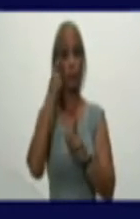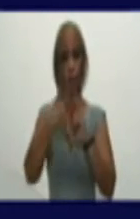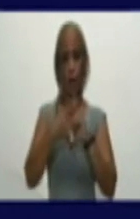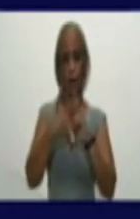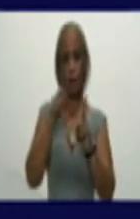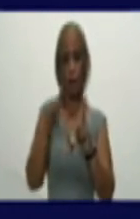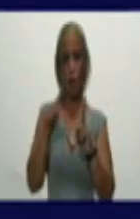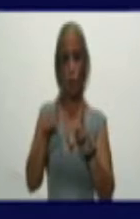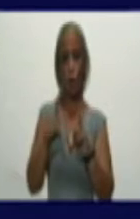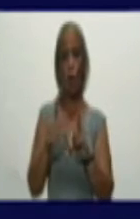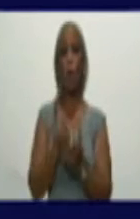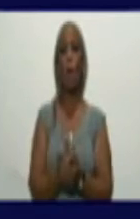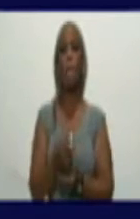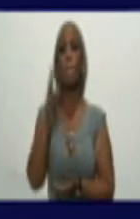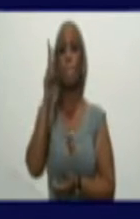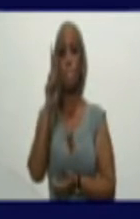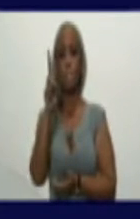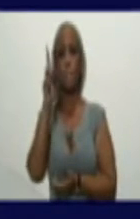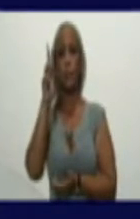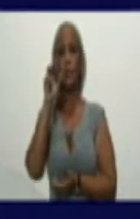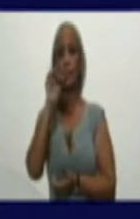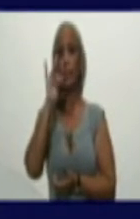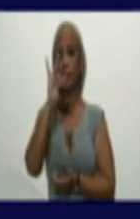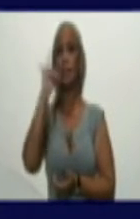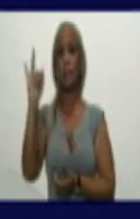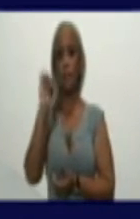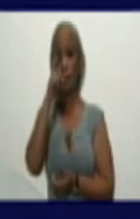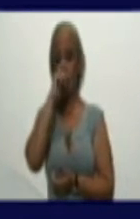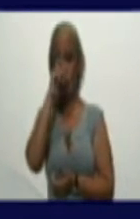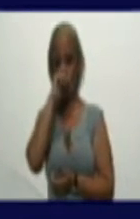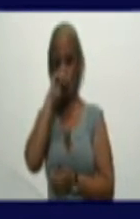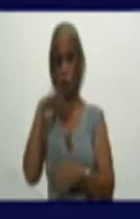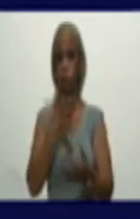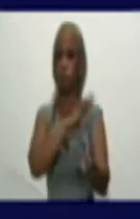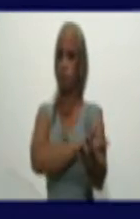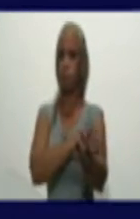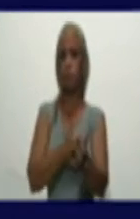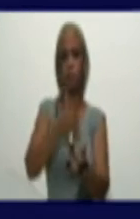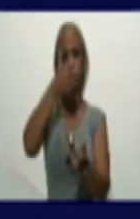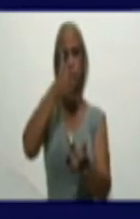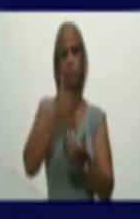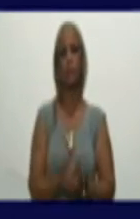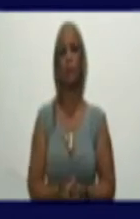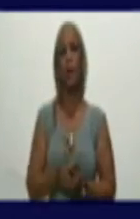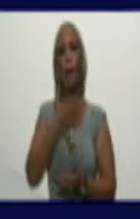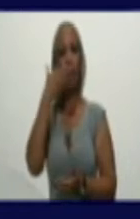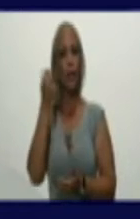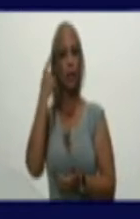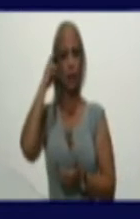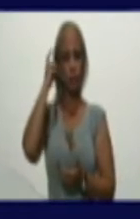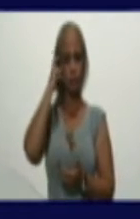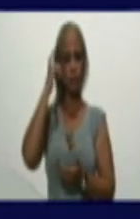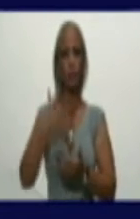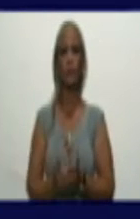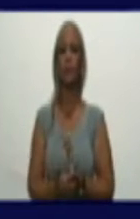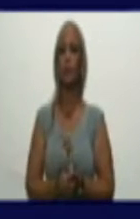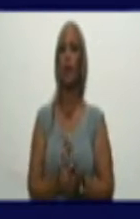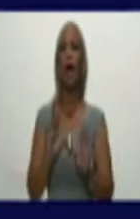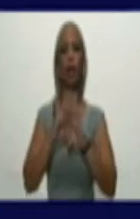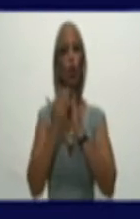de 77 años, hipertensa y con una demencia senil y también pertenece a un área de transmisión. Llegue a sus familiares y